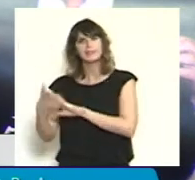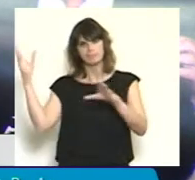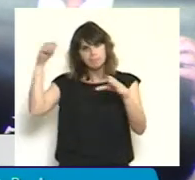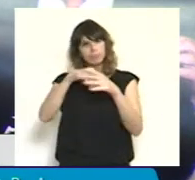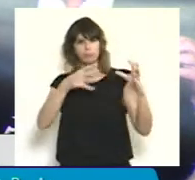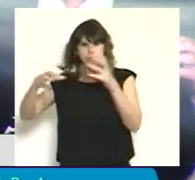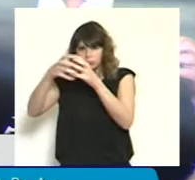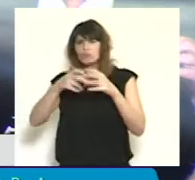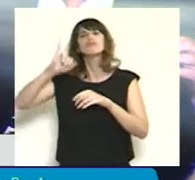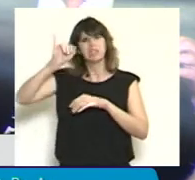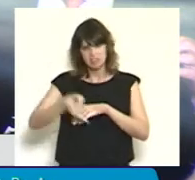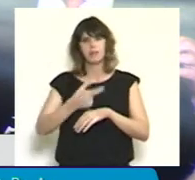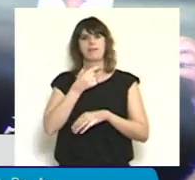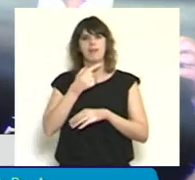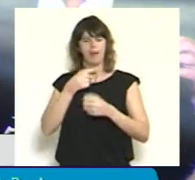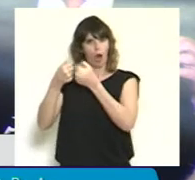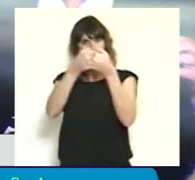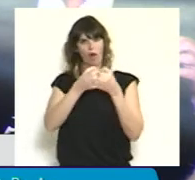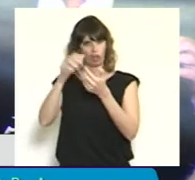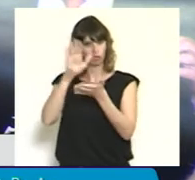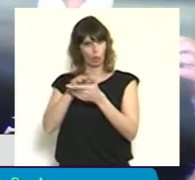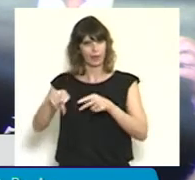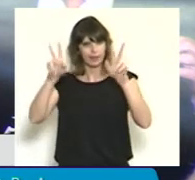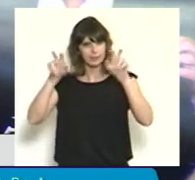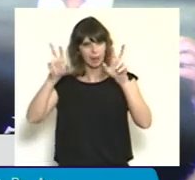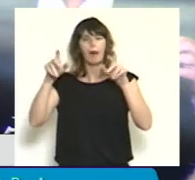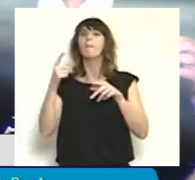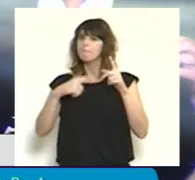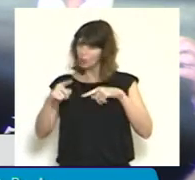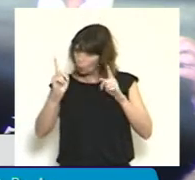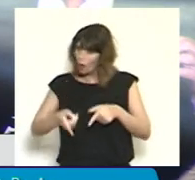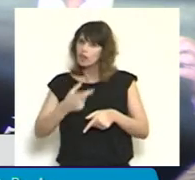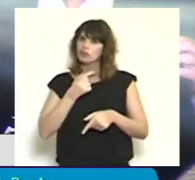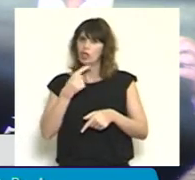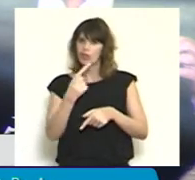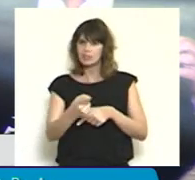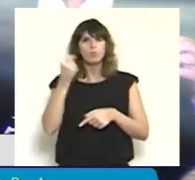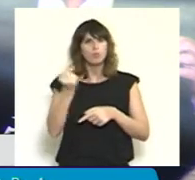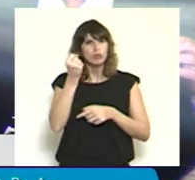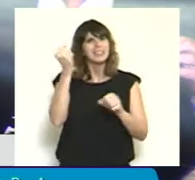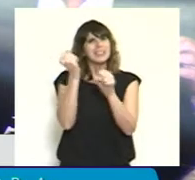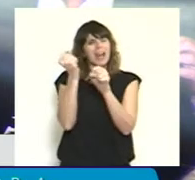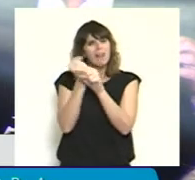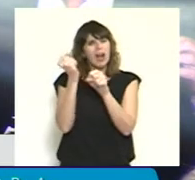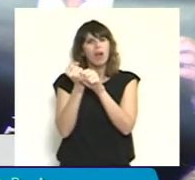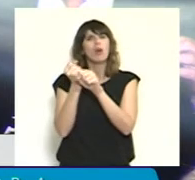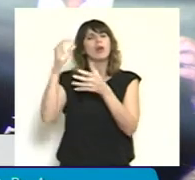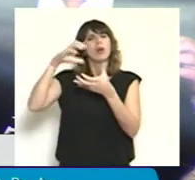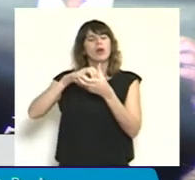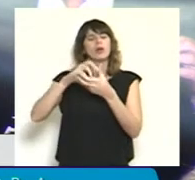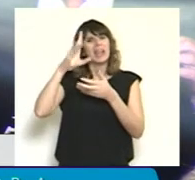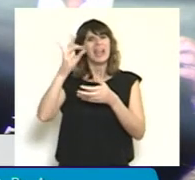para generar este consenso. Pero yo no quiero dejar aquí de mencionar la labor de la Red Argentina por el